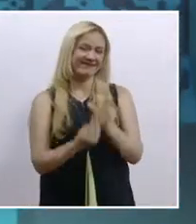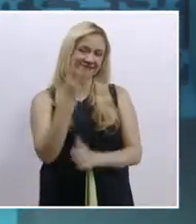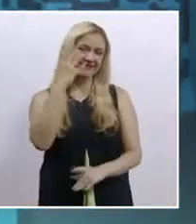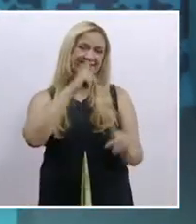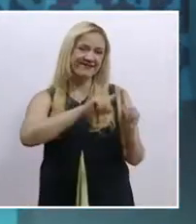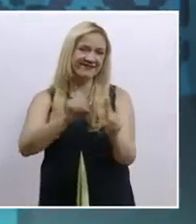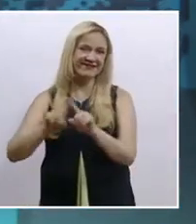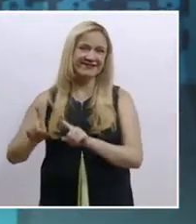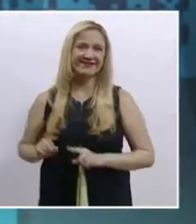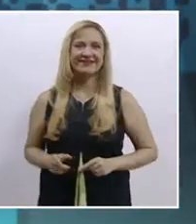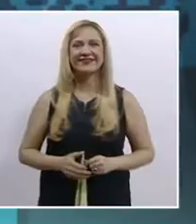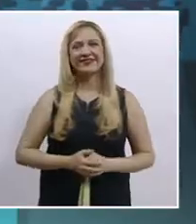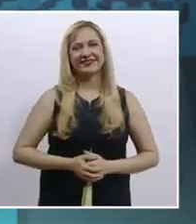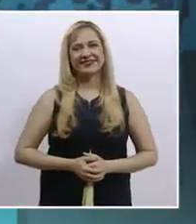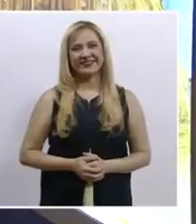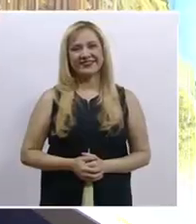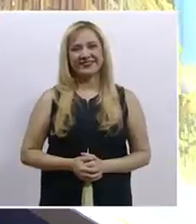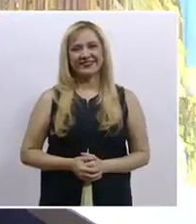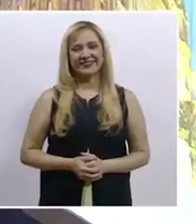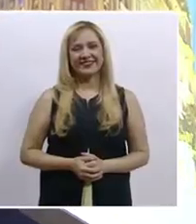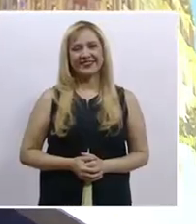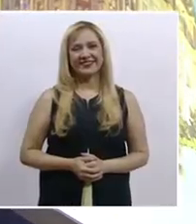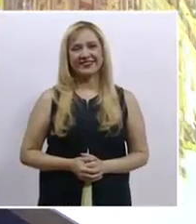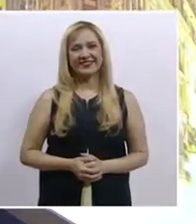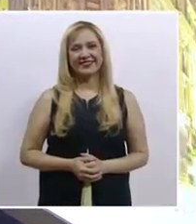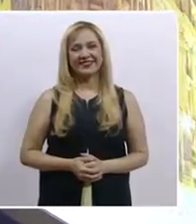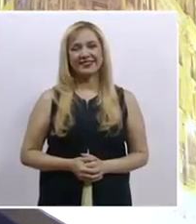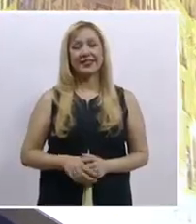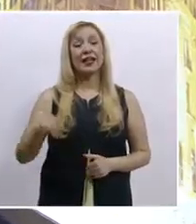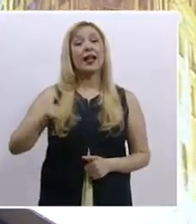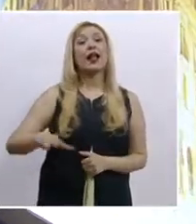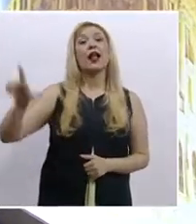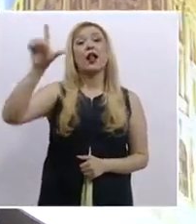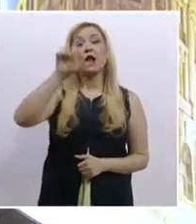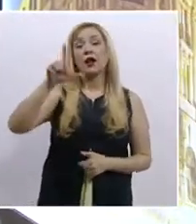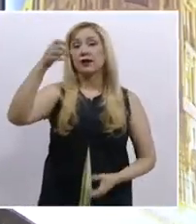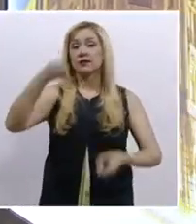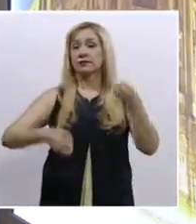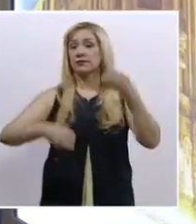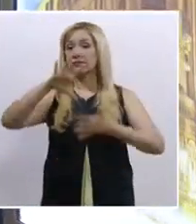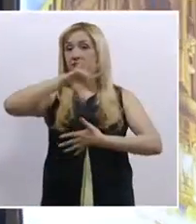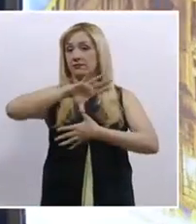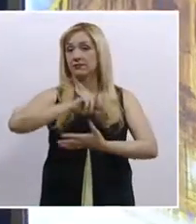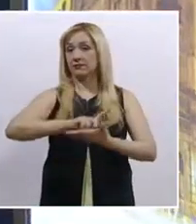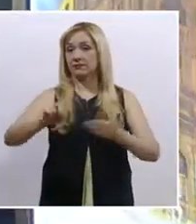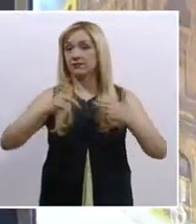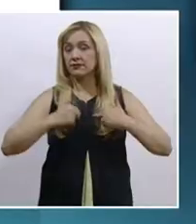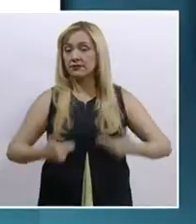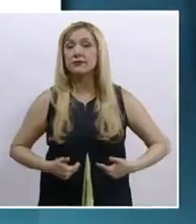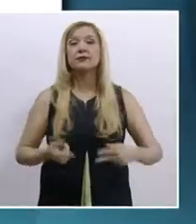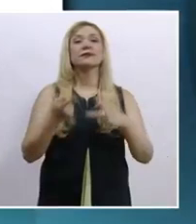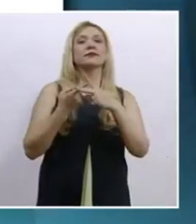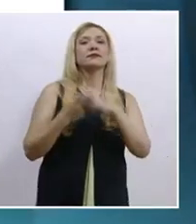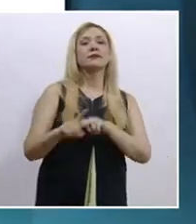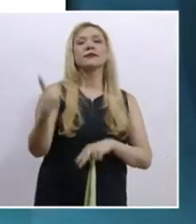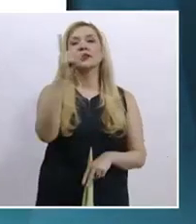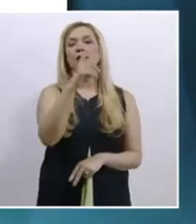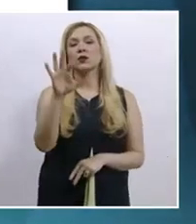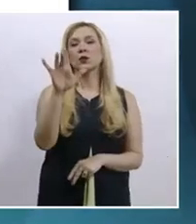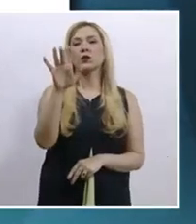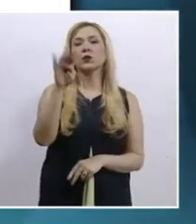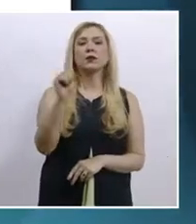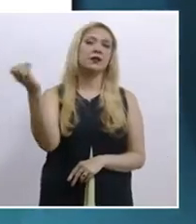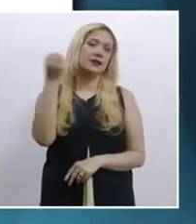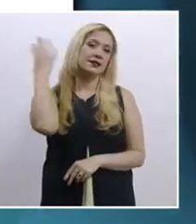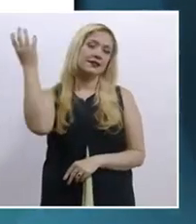de la Federación, Jesús Daza. Y este lunes, la Corte Interamericana de Derechos Humanos inició su 159